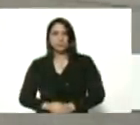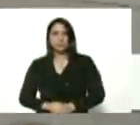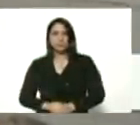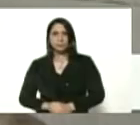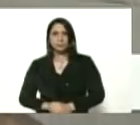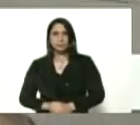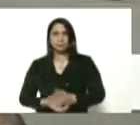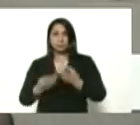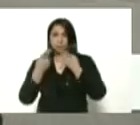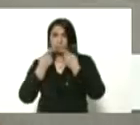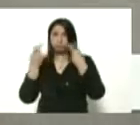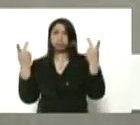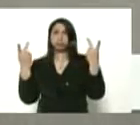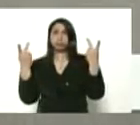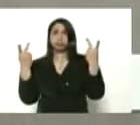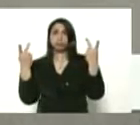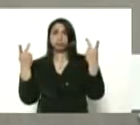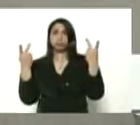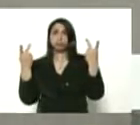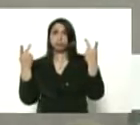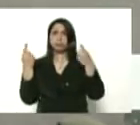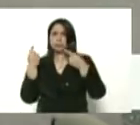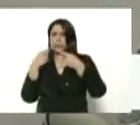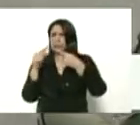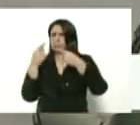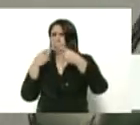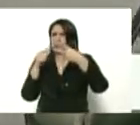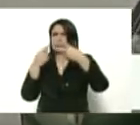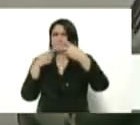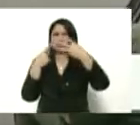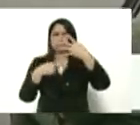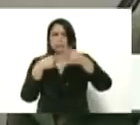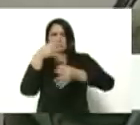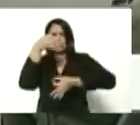Lo declaró con pelos y señales.